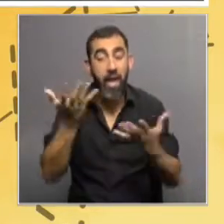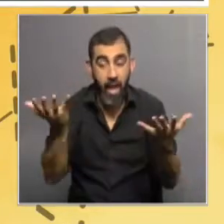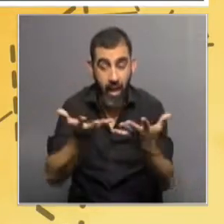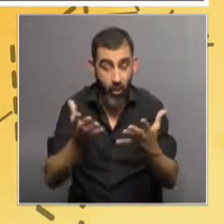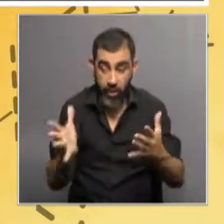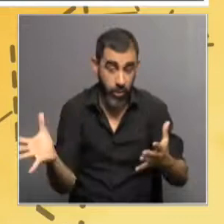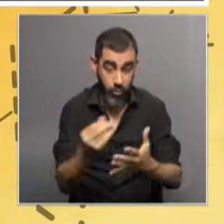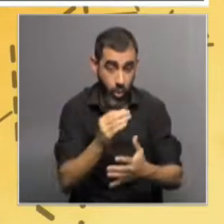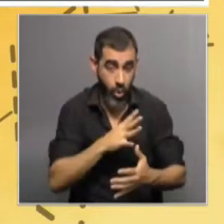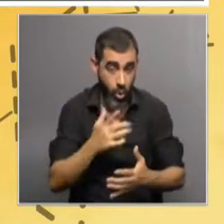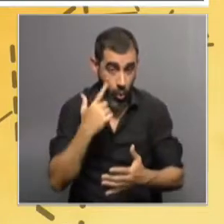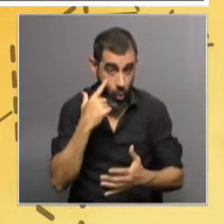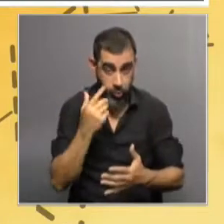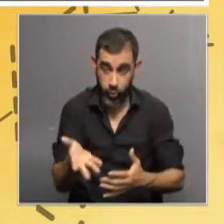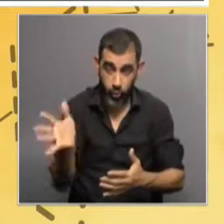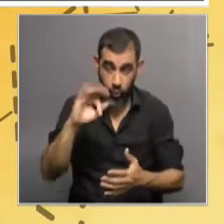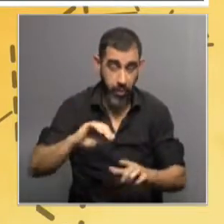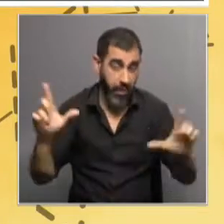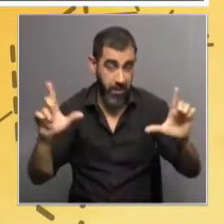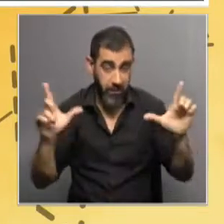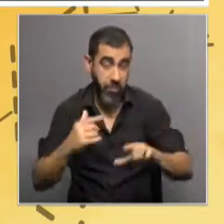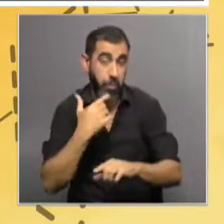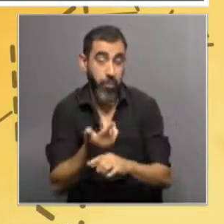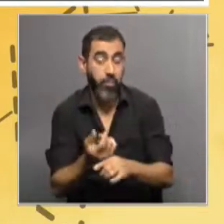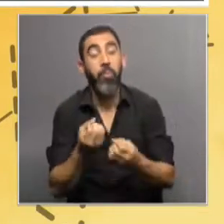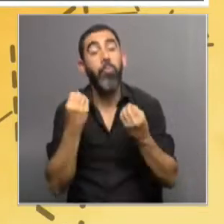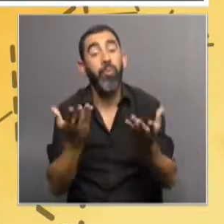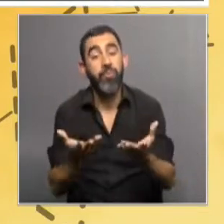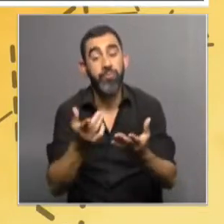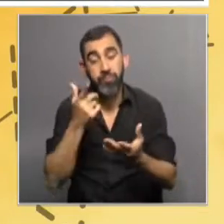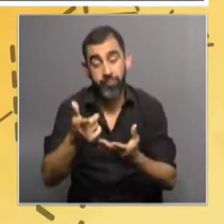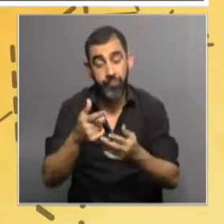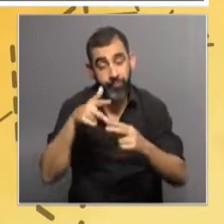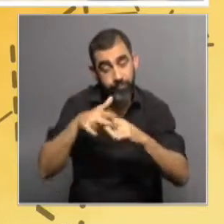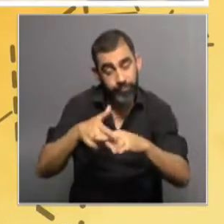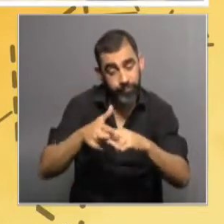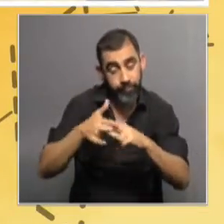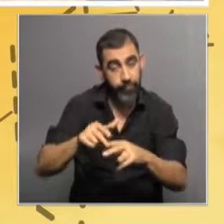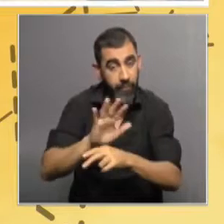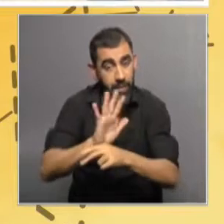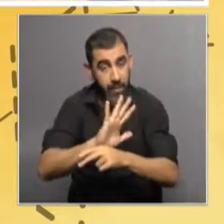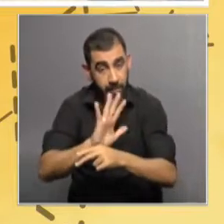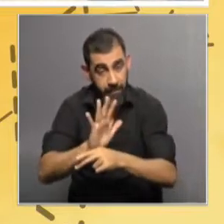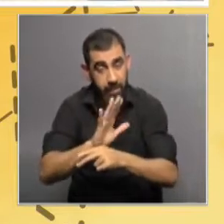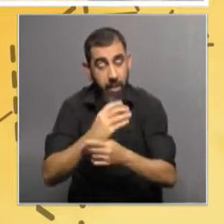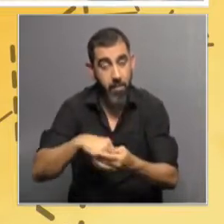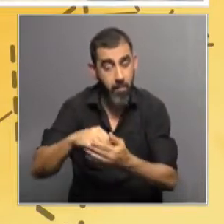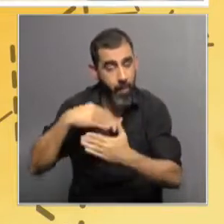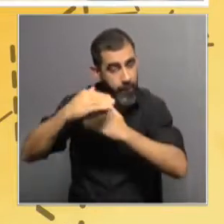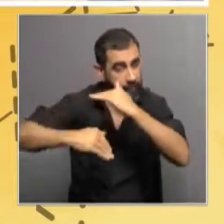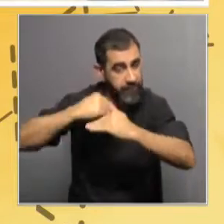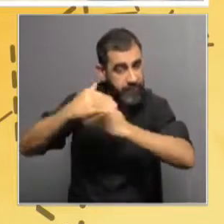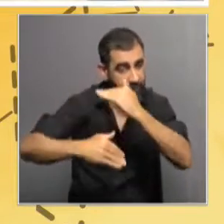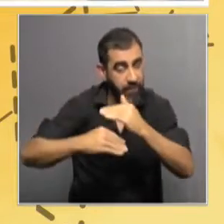de todos nosotros en el día a día, en la televisión y en la radio. ¿Por qué? Porque es el uso de las herramientas de biología molecular más avanzadas